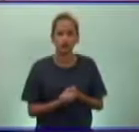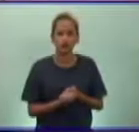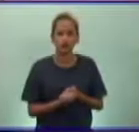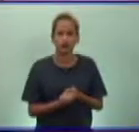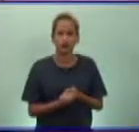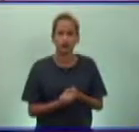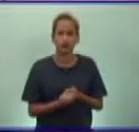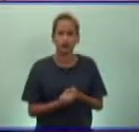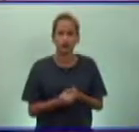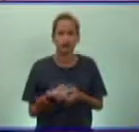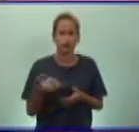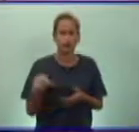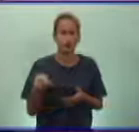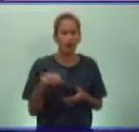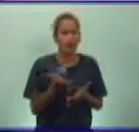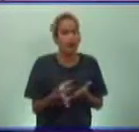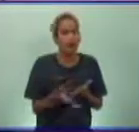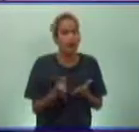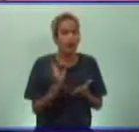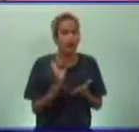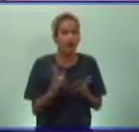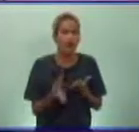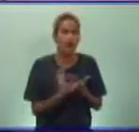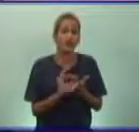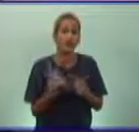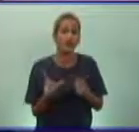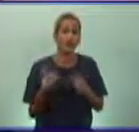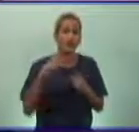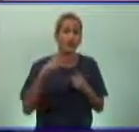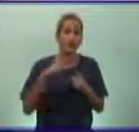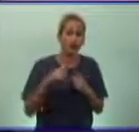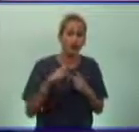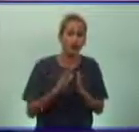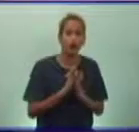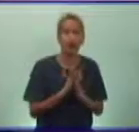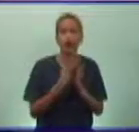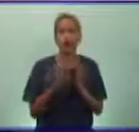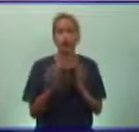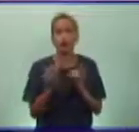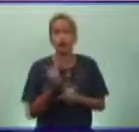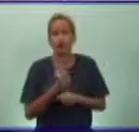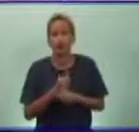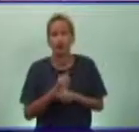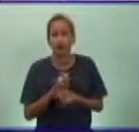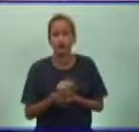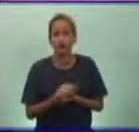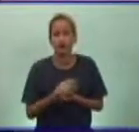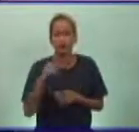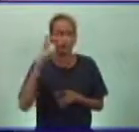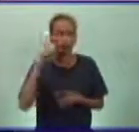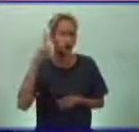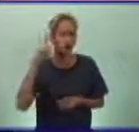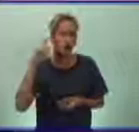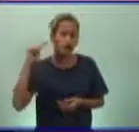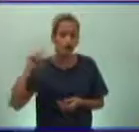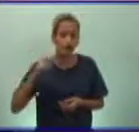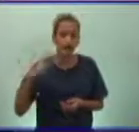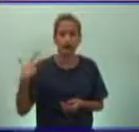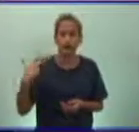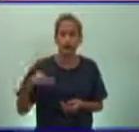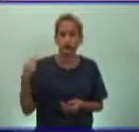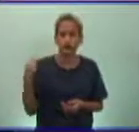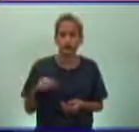En cuanto a las páginas de los libros y los cuadernos, recuerden que ya estamos ejercitando, así que pueden retomar